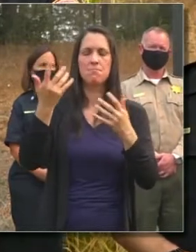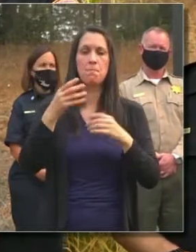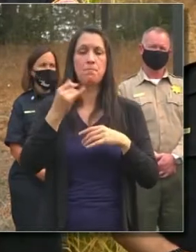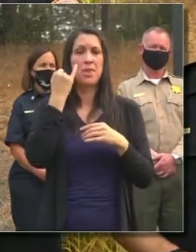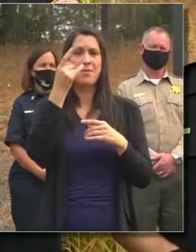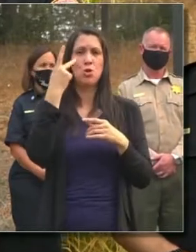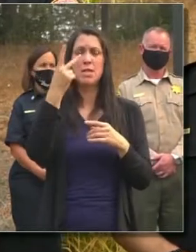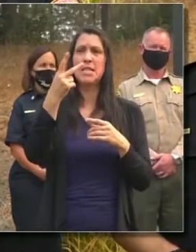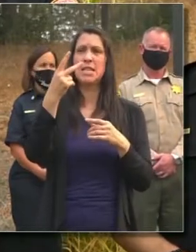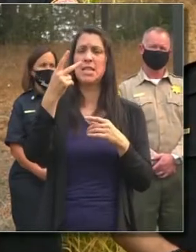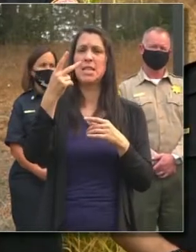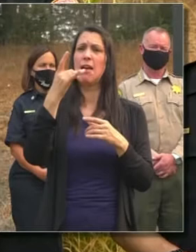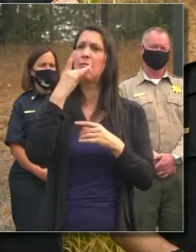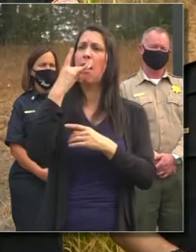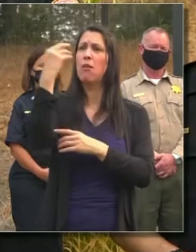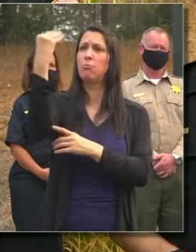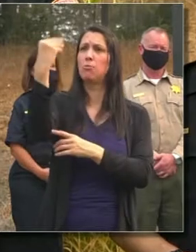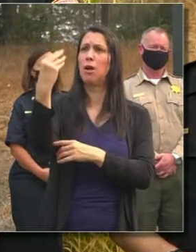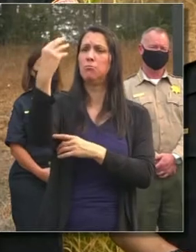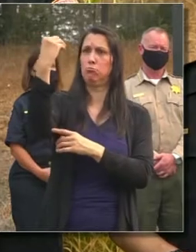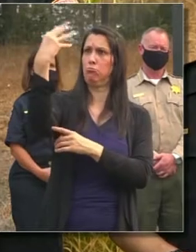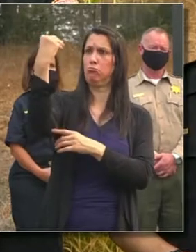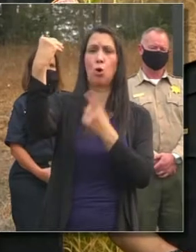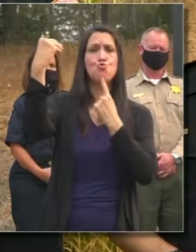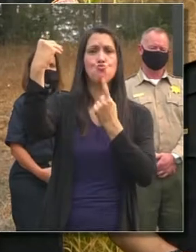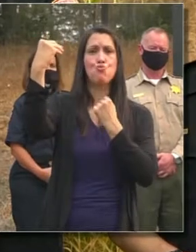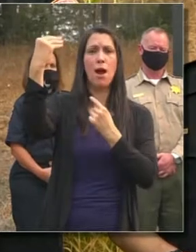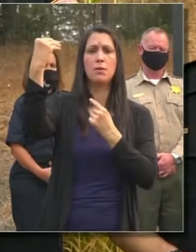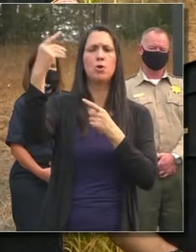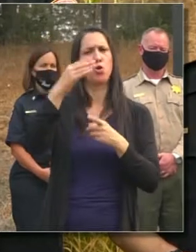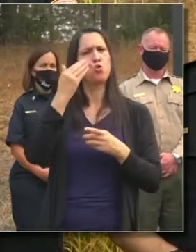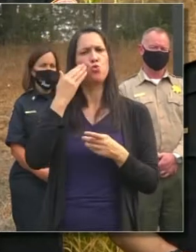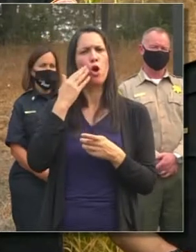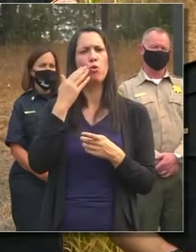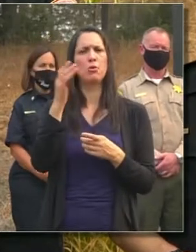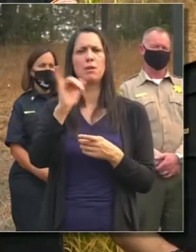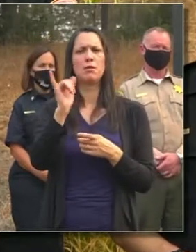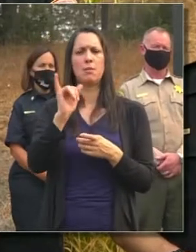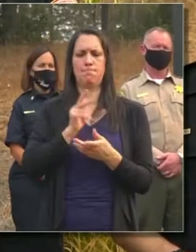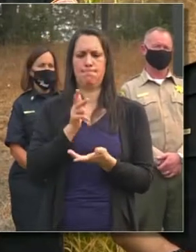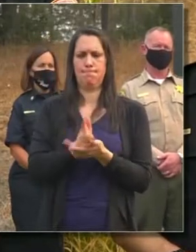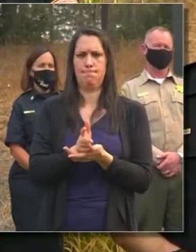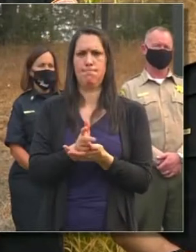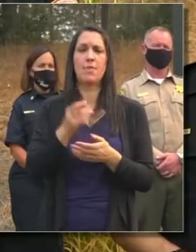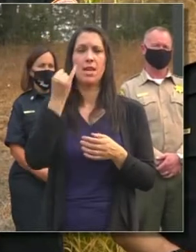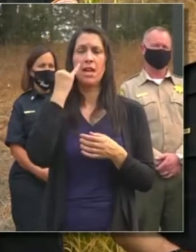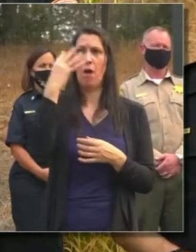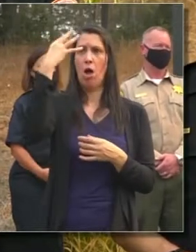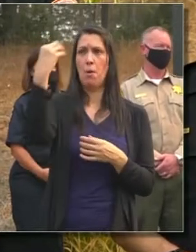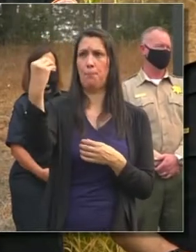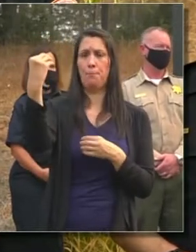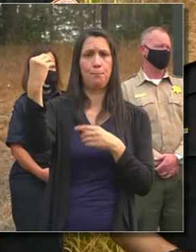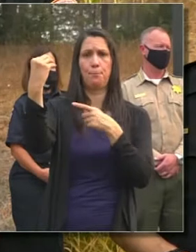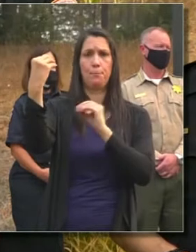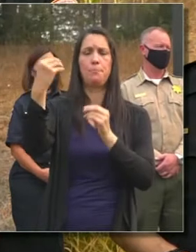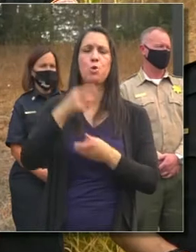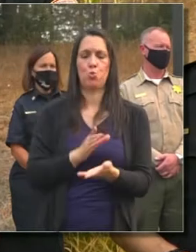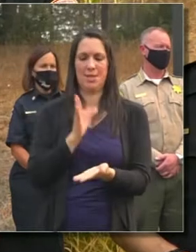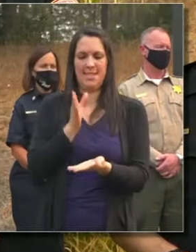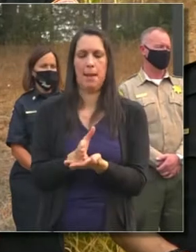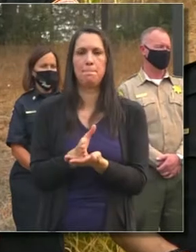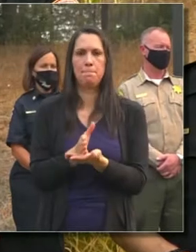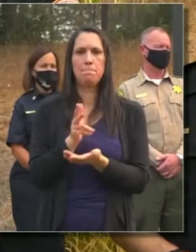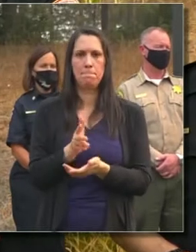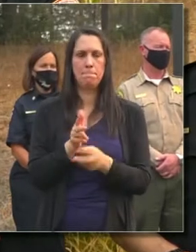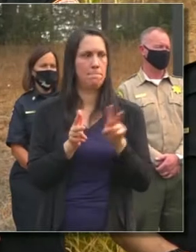usted verá que hay una bombona al semáforo que está apagado debe comportarse como si fuera una